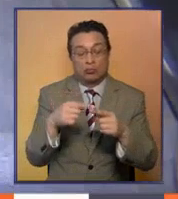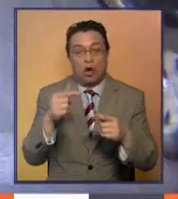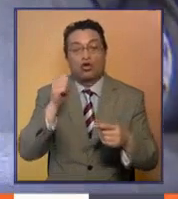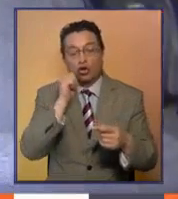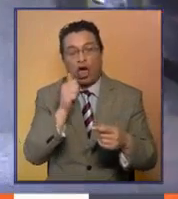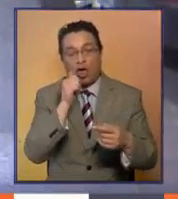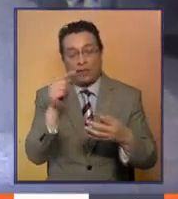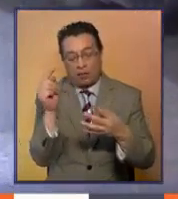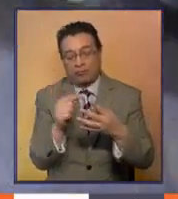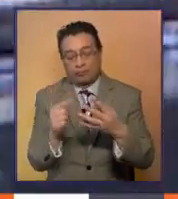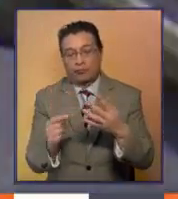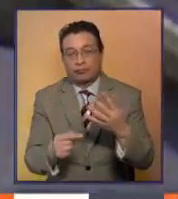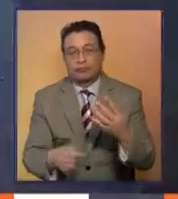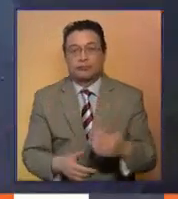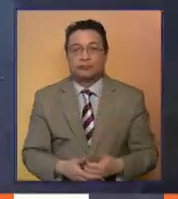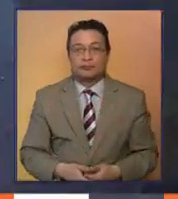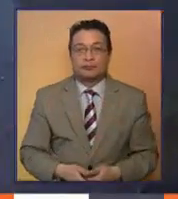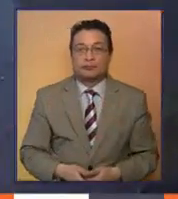días